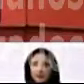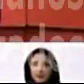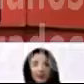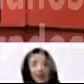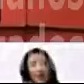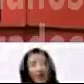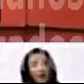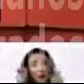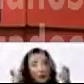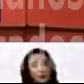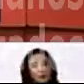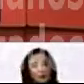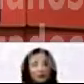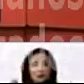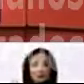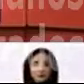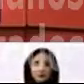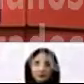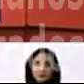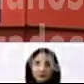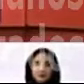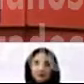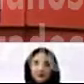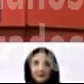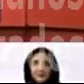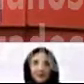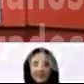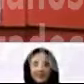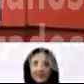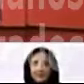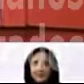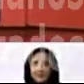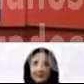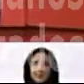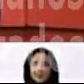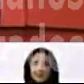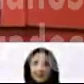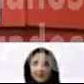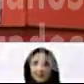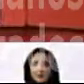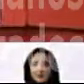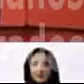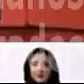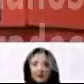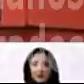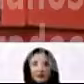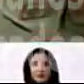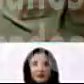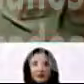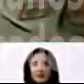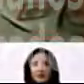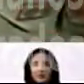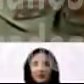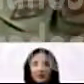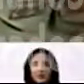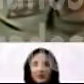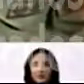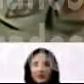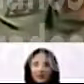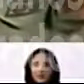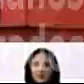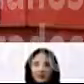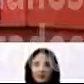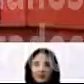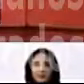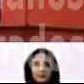bueno, más de 50 años luchando. María, aquí está María. Marely, más de